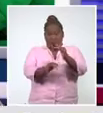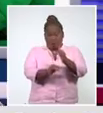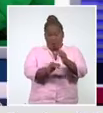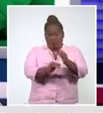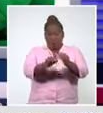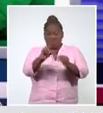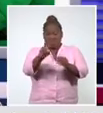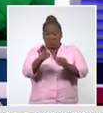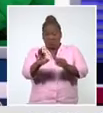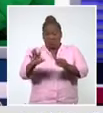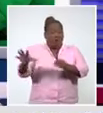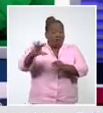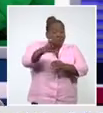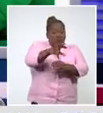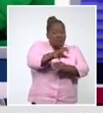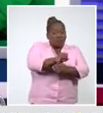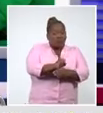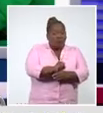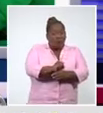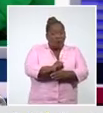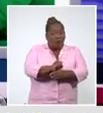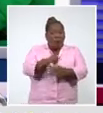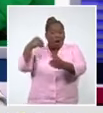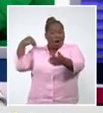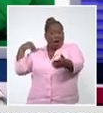pandemia, desde marzo para acá,